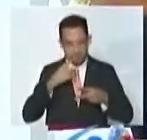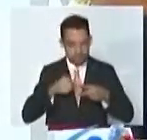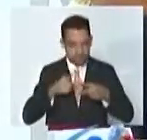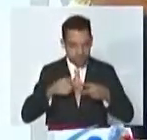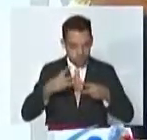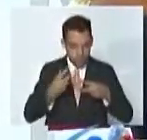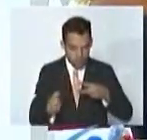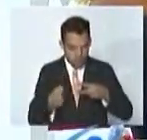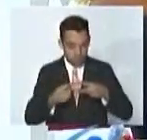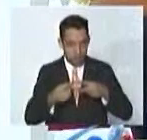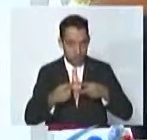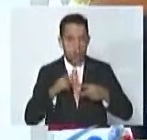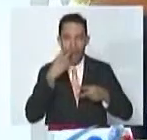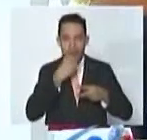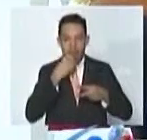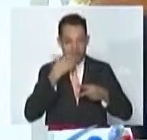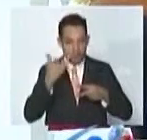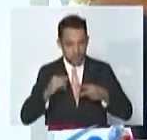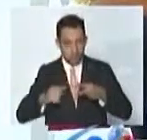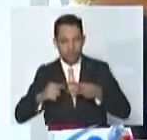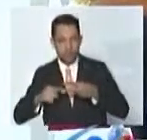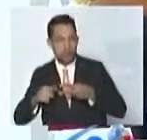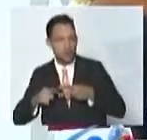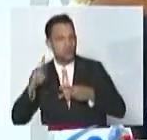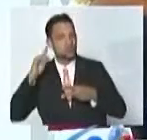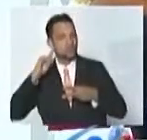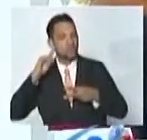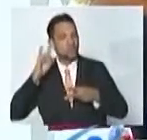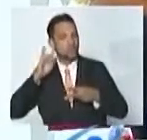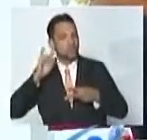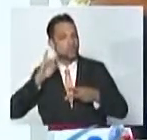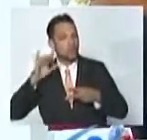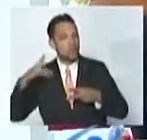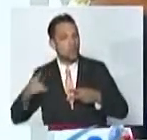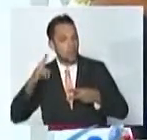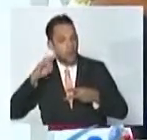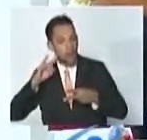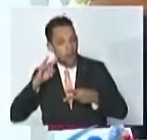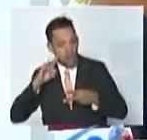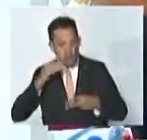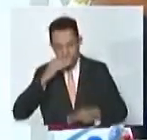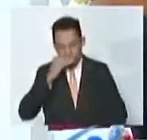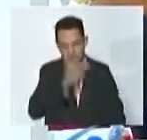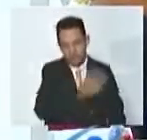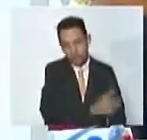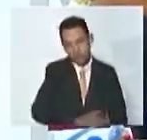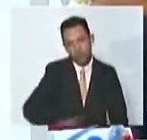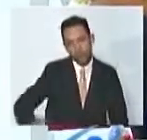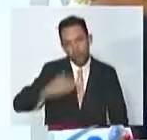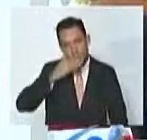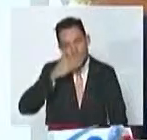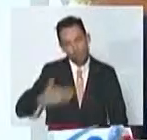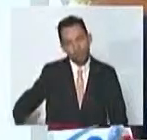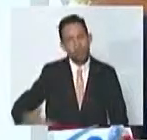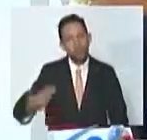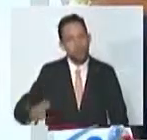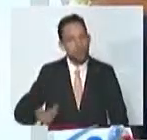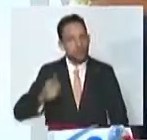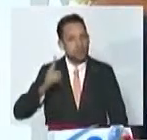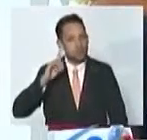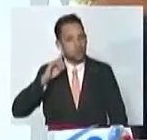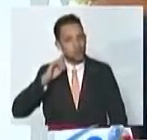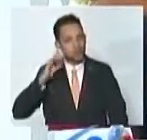ahí sí regresemos a la infancia. ¿Cómo podemos evaluar desde temprana edad el sistema